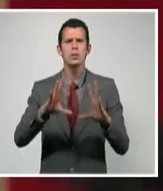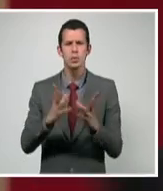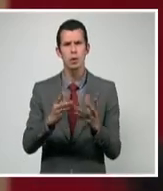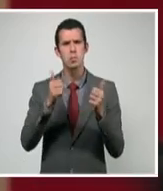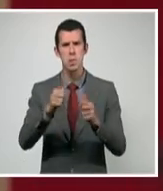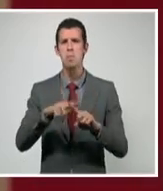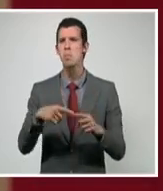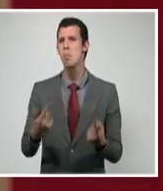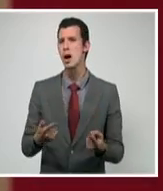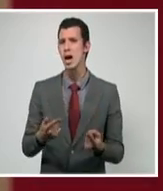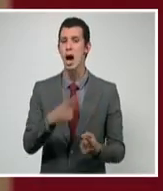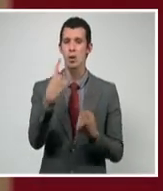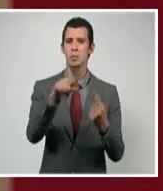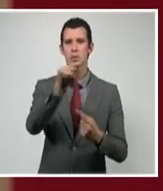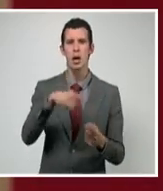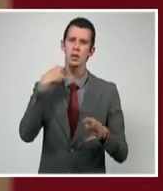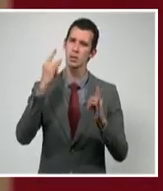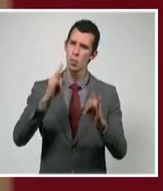sangre por esto.